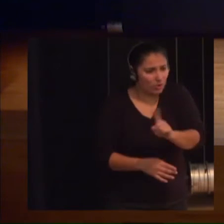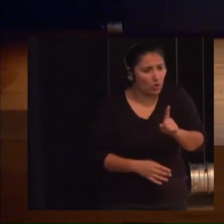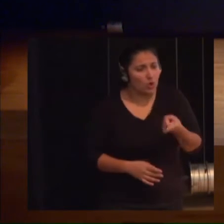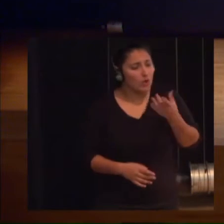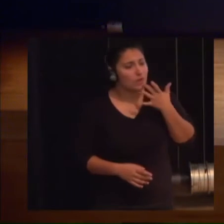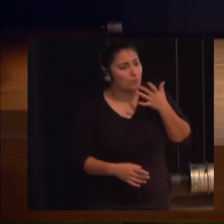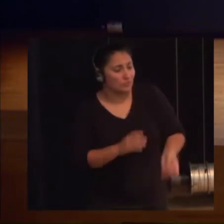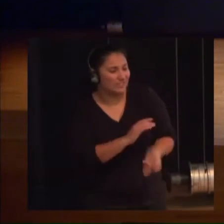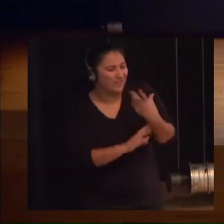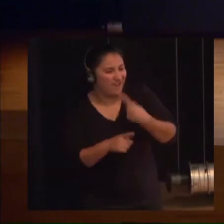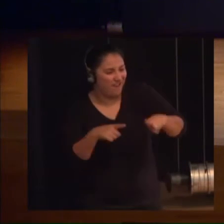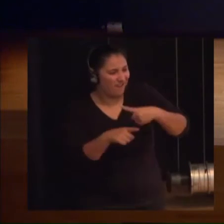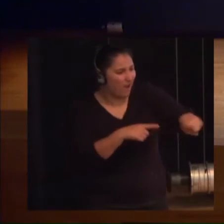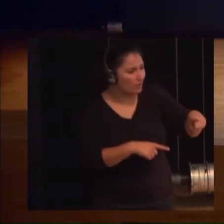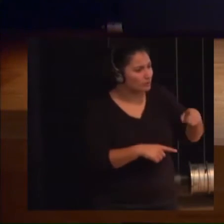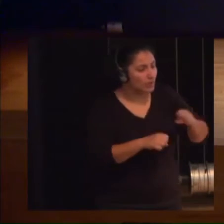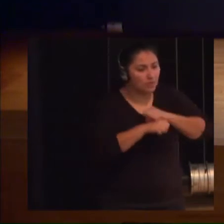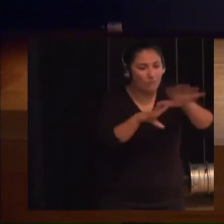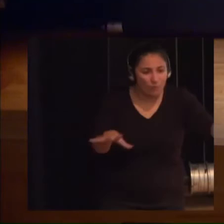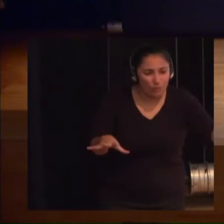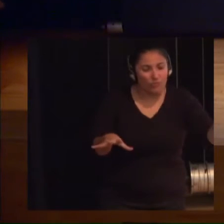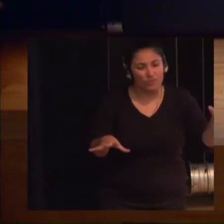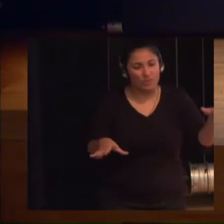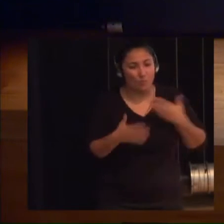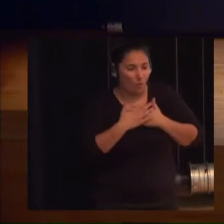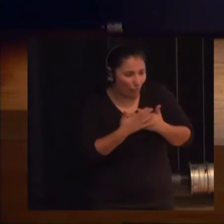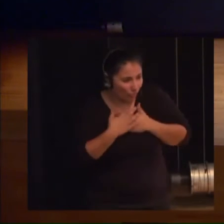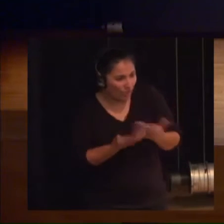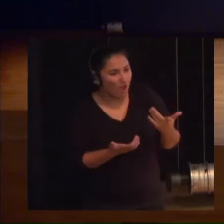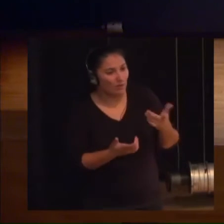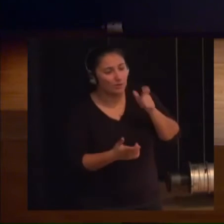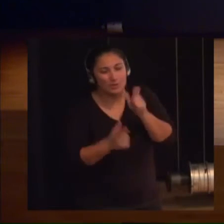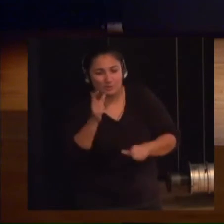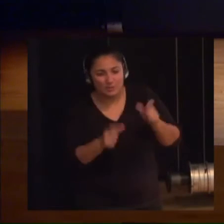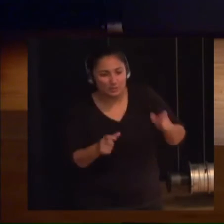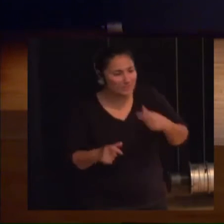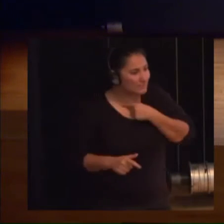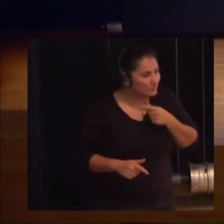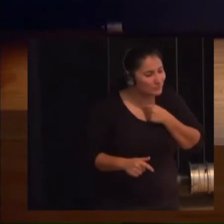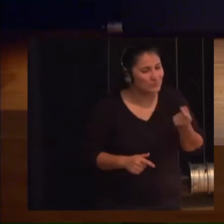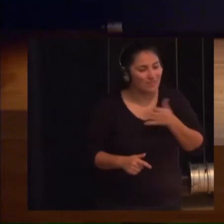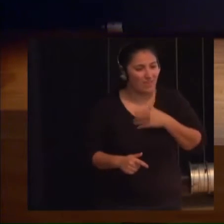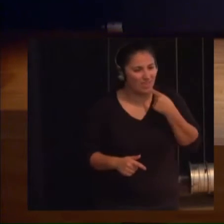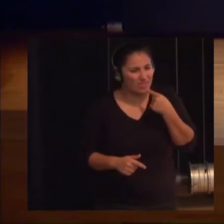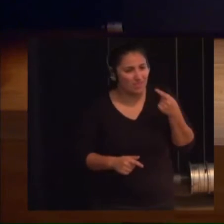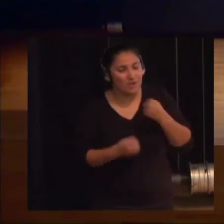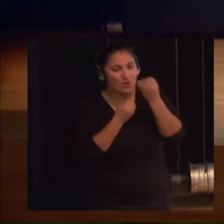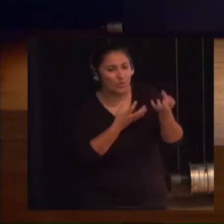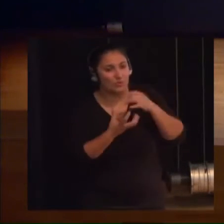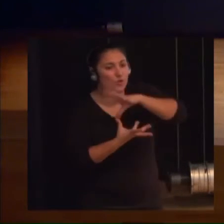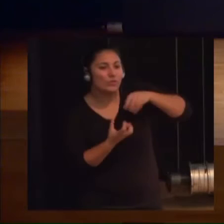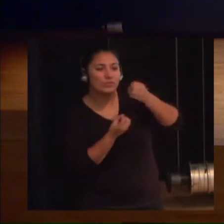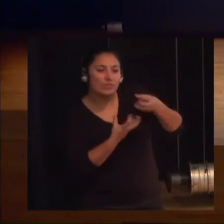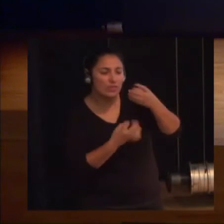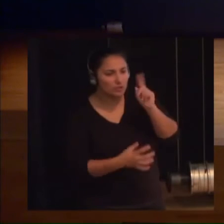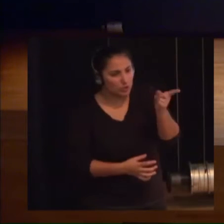la que difunden sus empleados, sus voluntarios, su público objetivo, no solo noticias de la organización, sino sobre la misma causa. Y